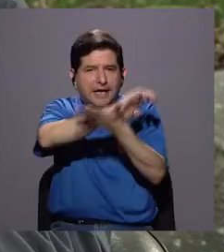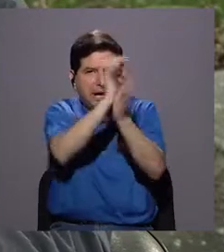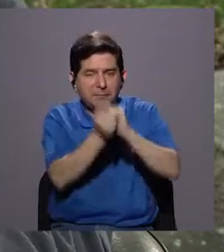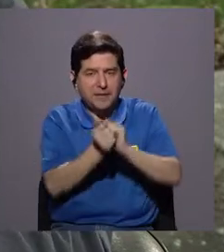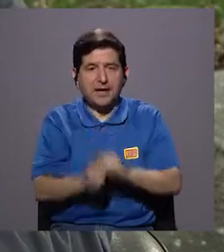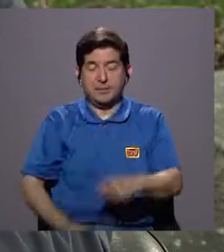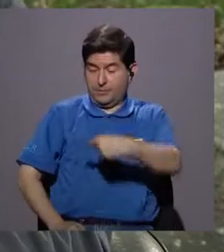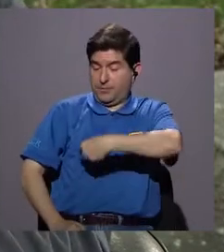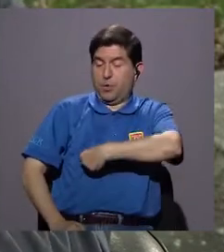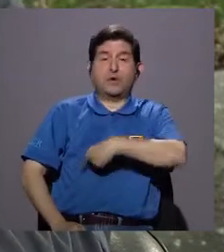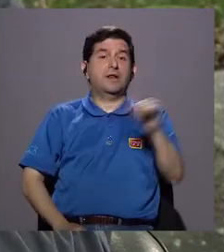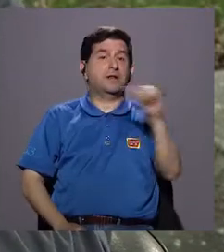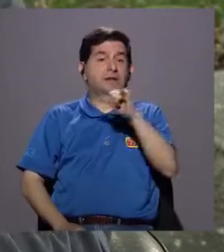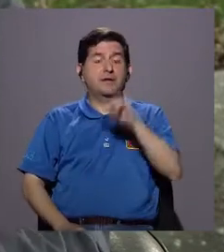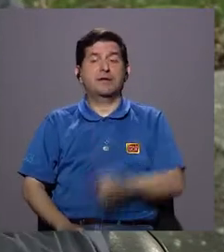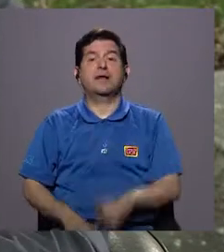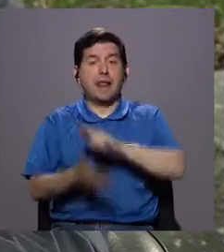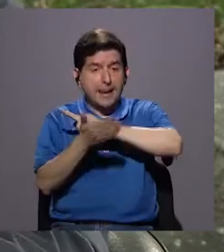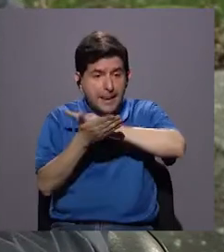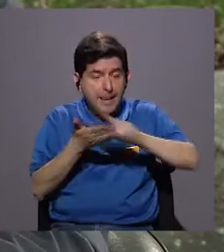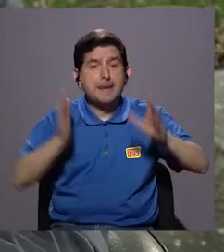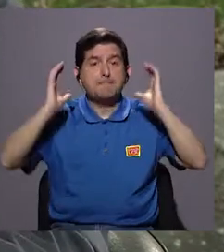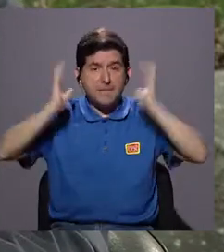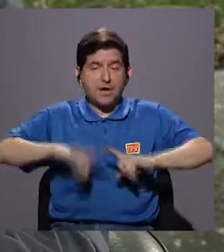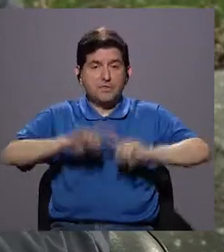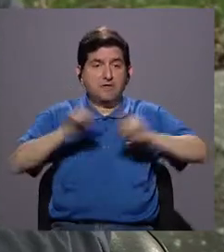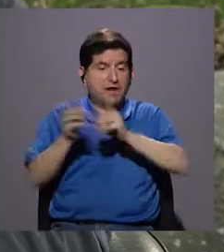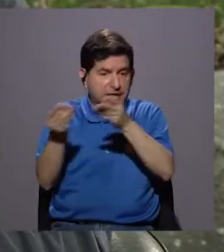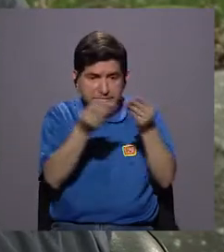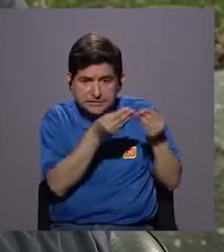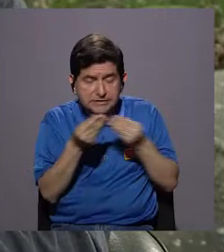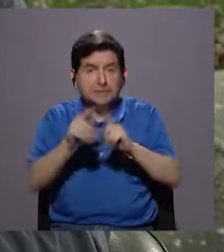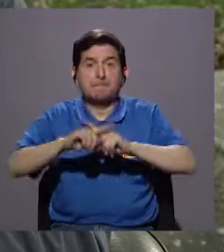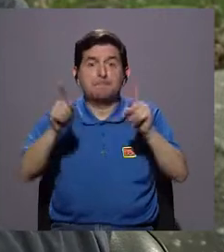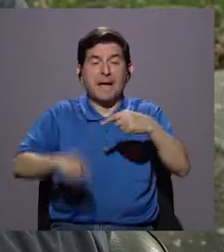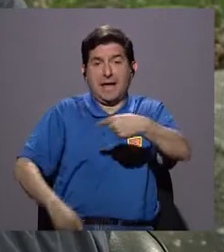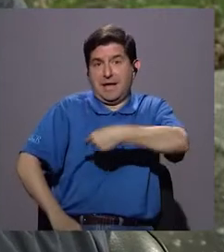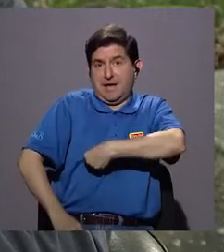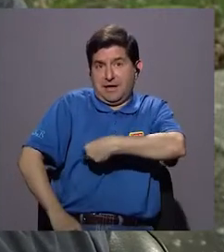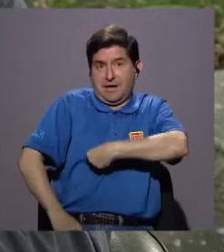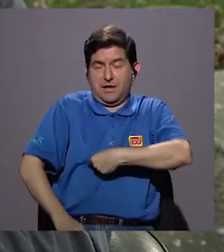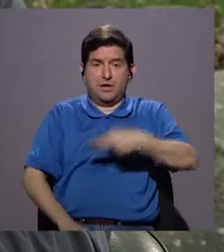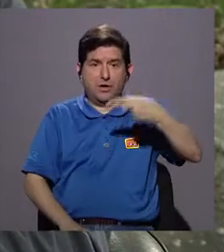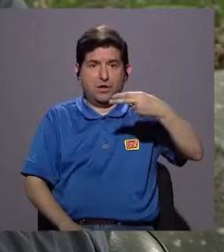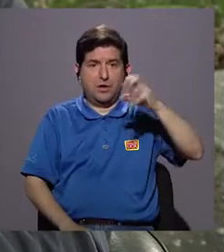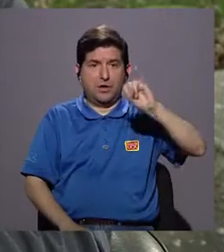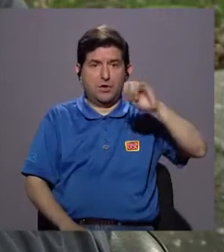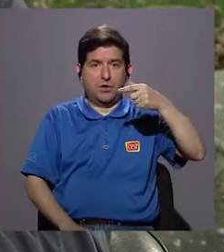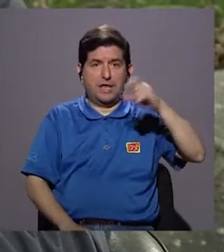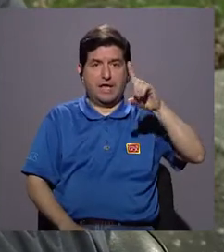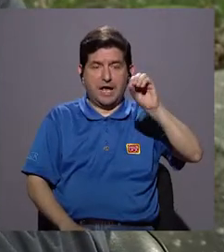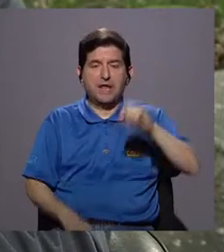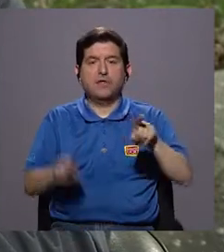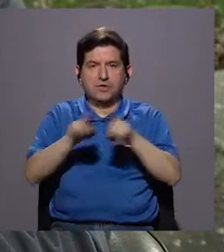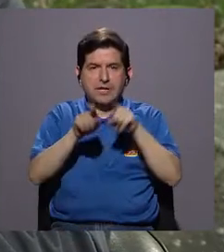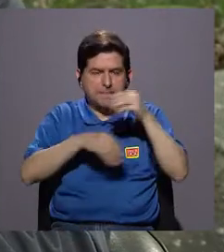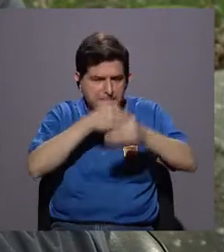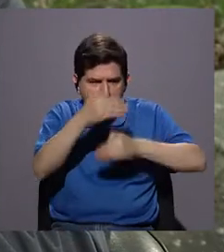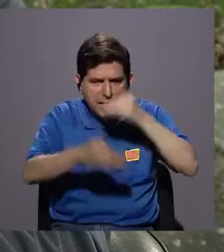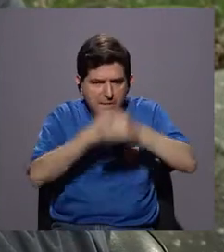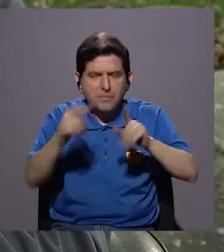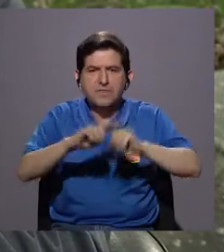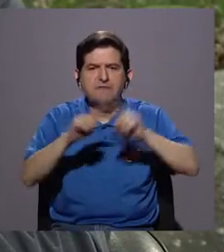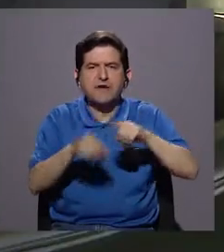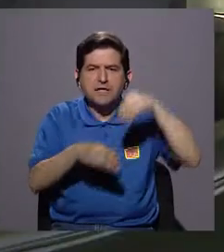del hígado, el hígado también es encargado de limpiar nuestro cuerpo de muchas sustancias, pero el hígado, además de limpiar medicamentos, es el encargado de procesar muchos de